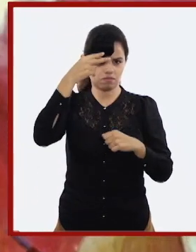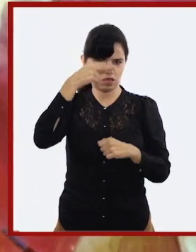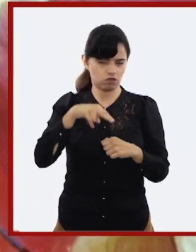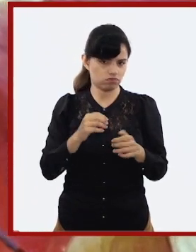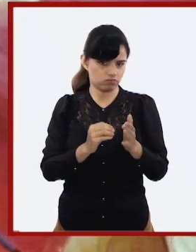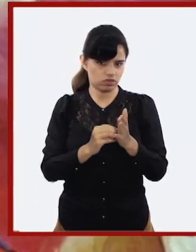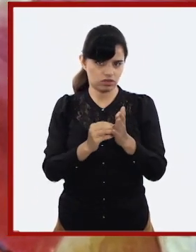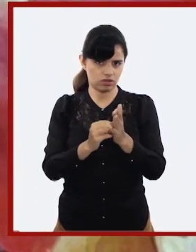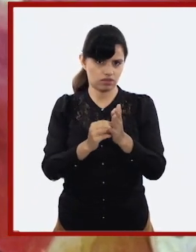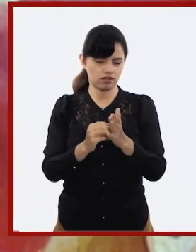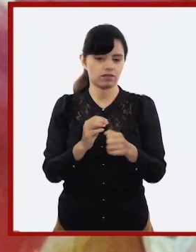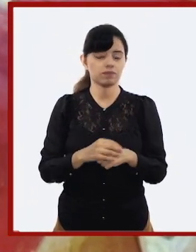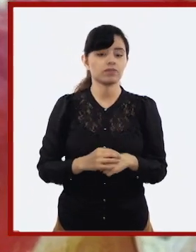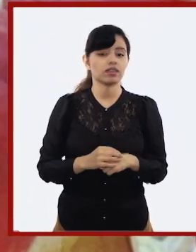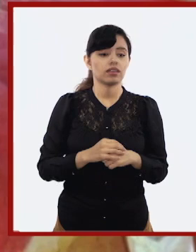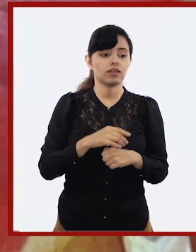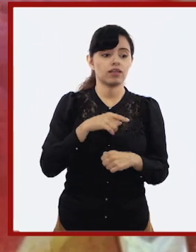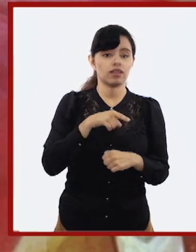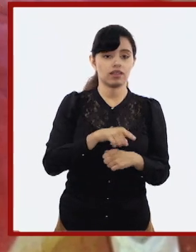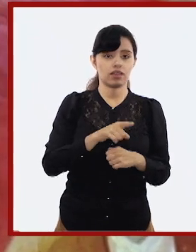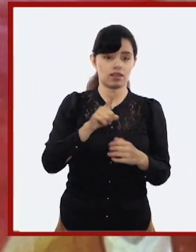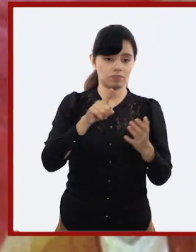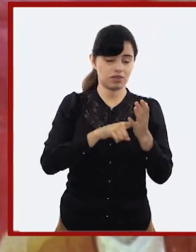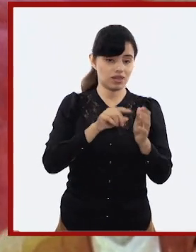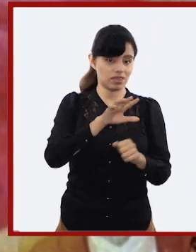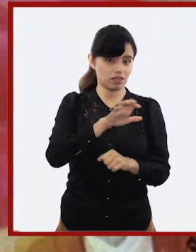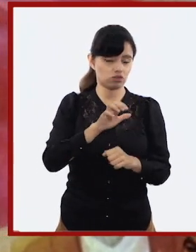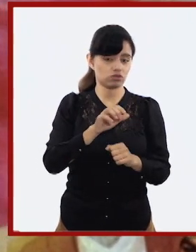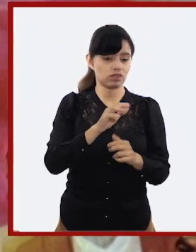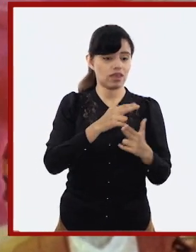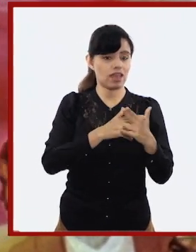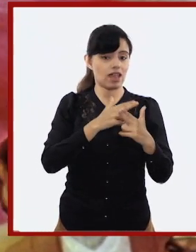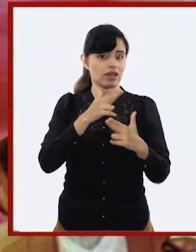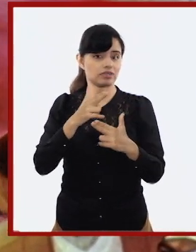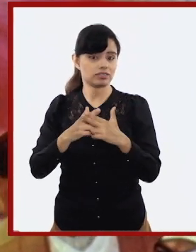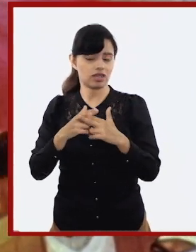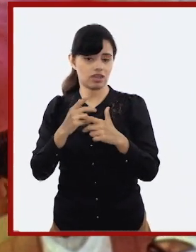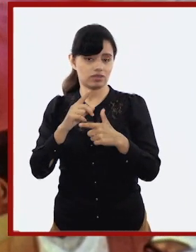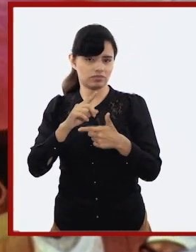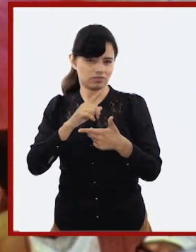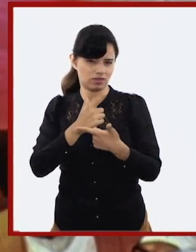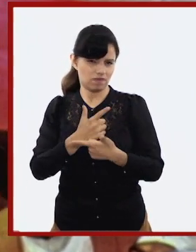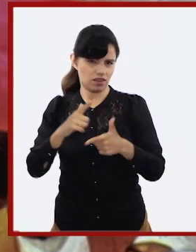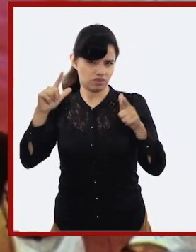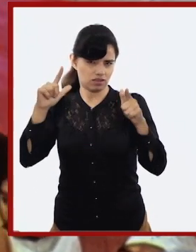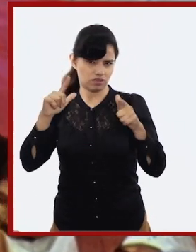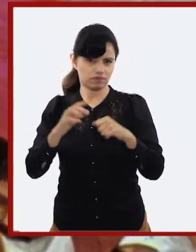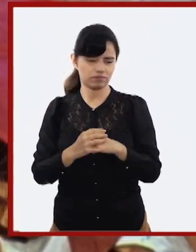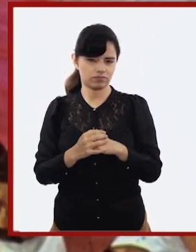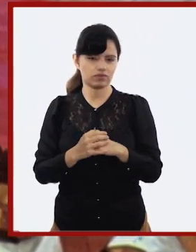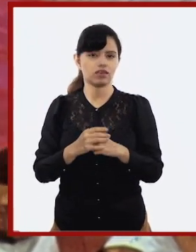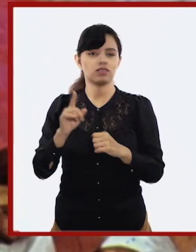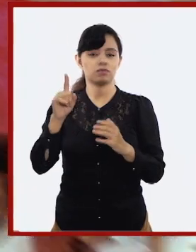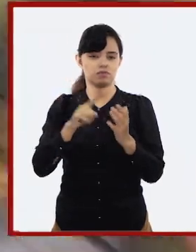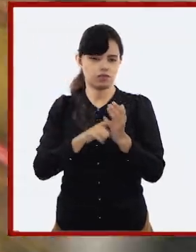el siglo XVI hasta el triunfo del liberalismo en la segunda mitad del siglo XIX.